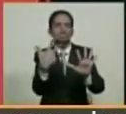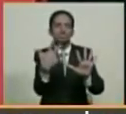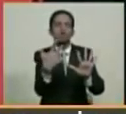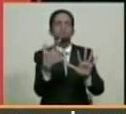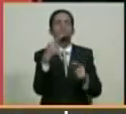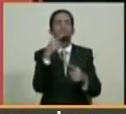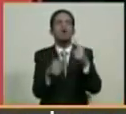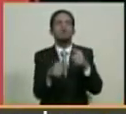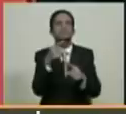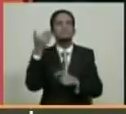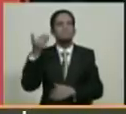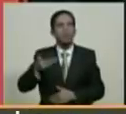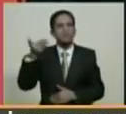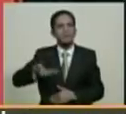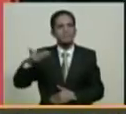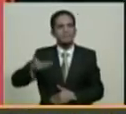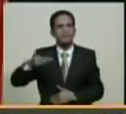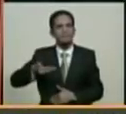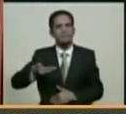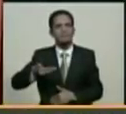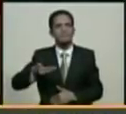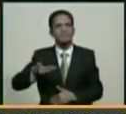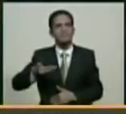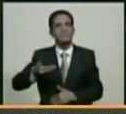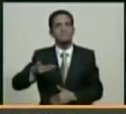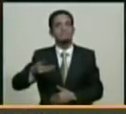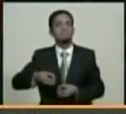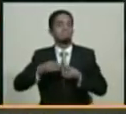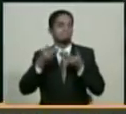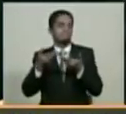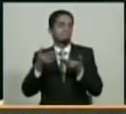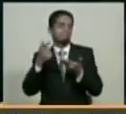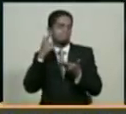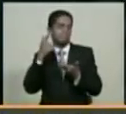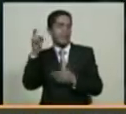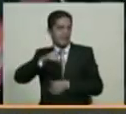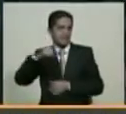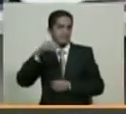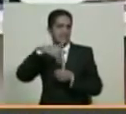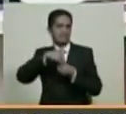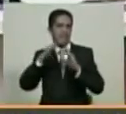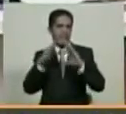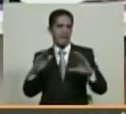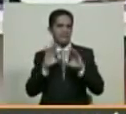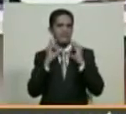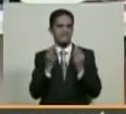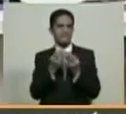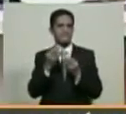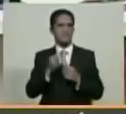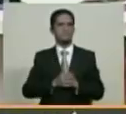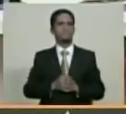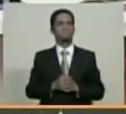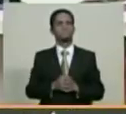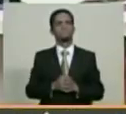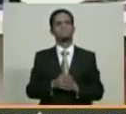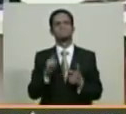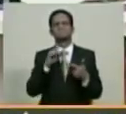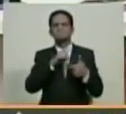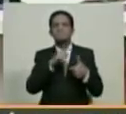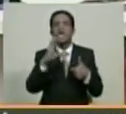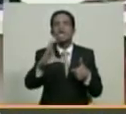para la familia venezolana, para el hogar venezolano. Se trata de el